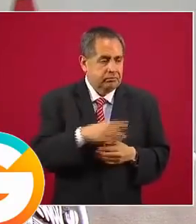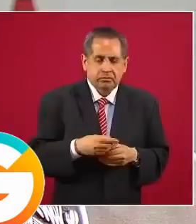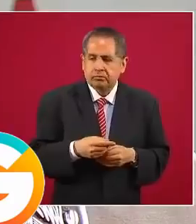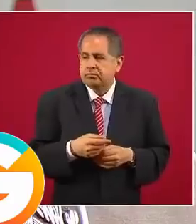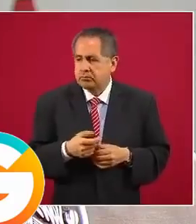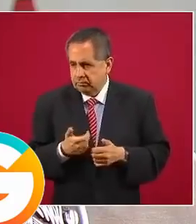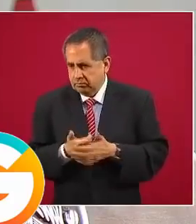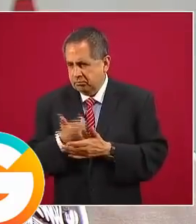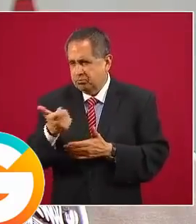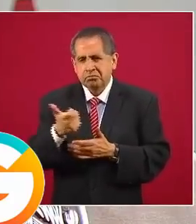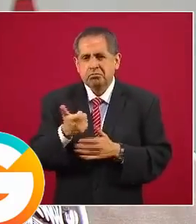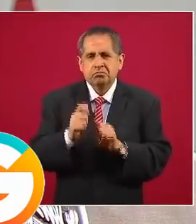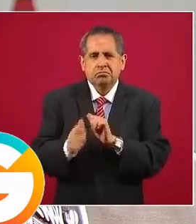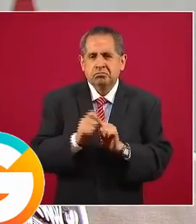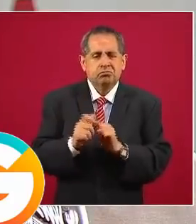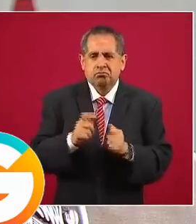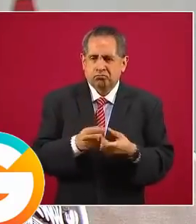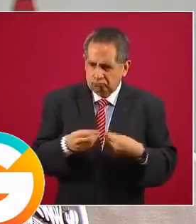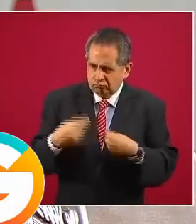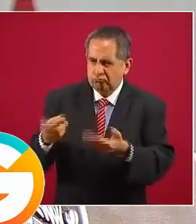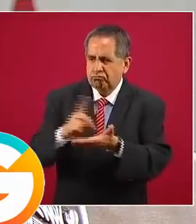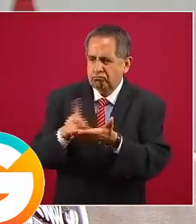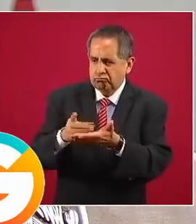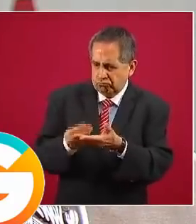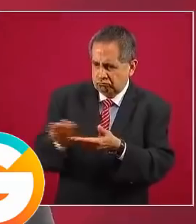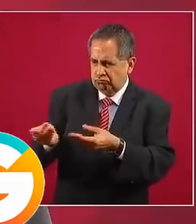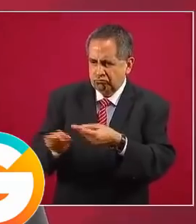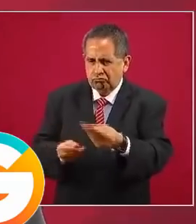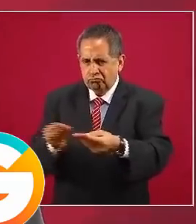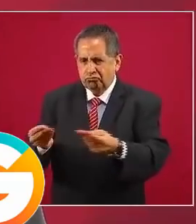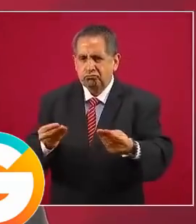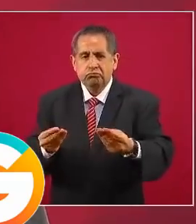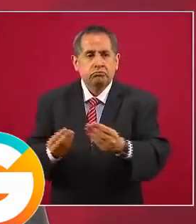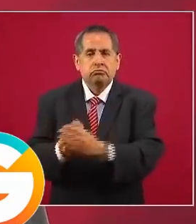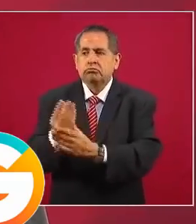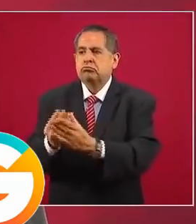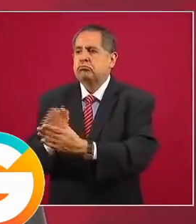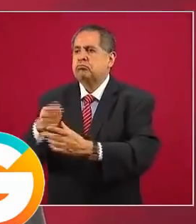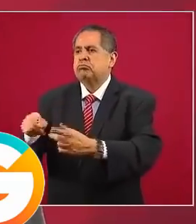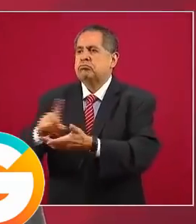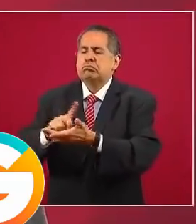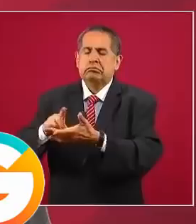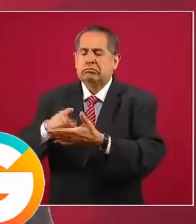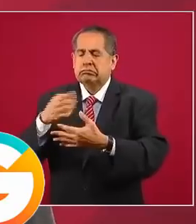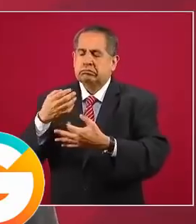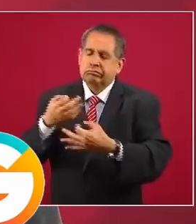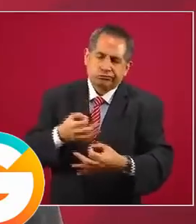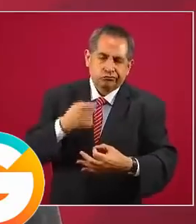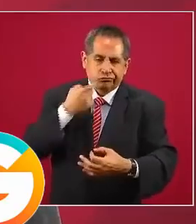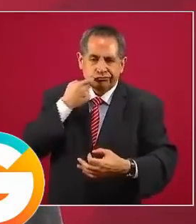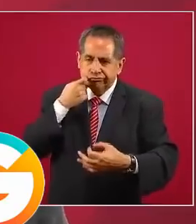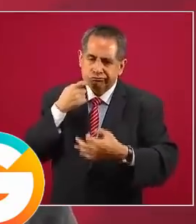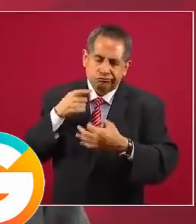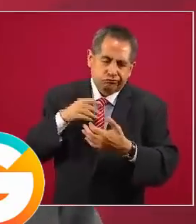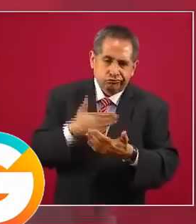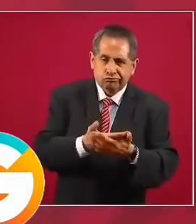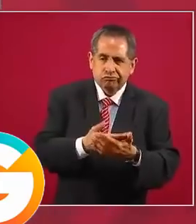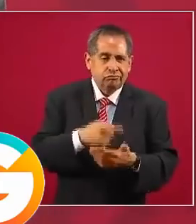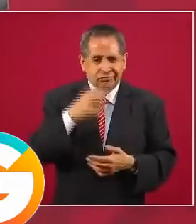especie para crear mercados, empezó el